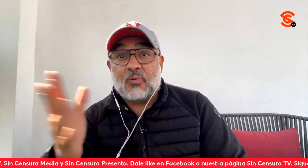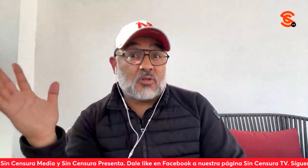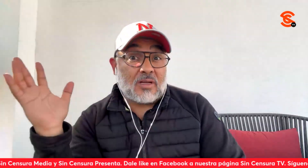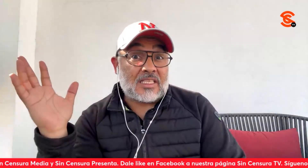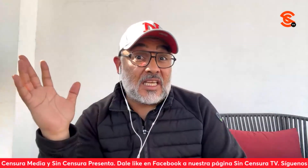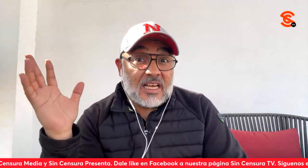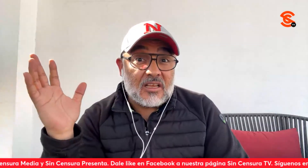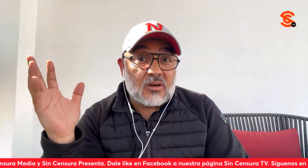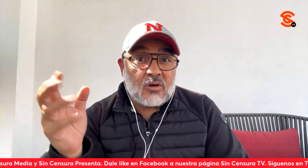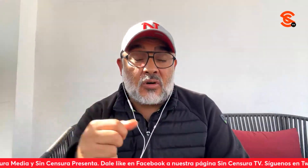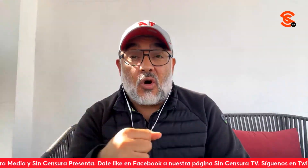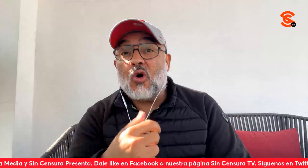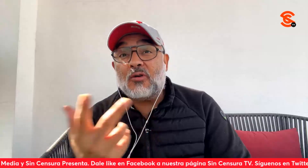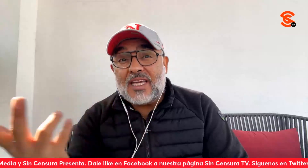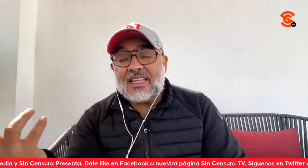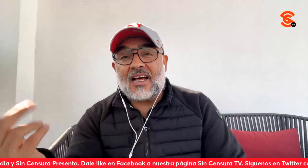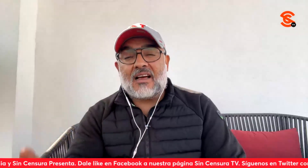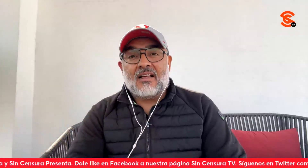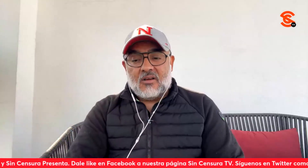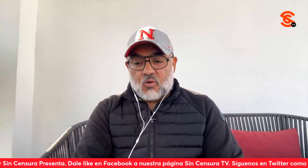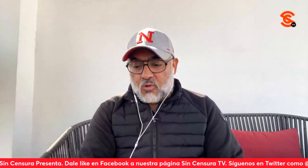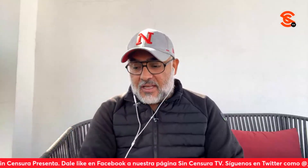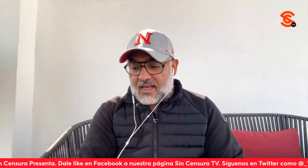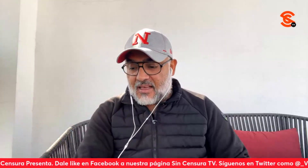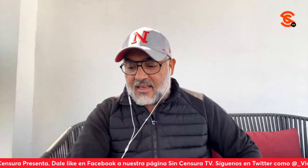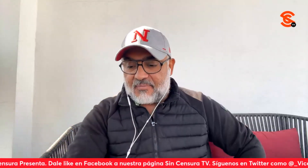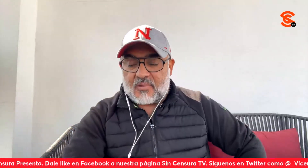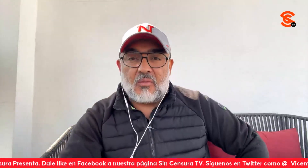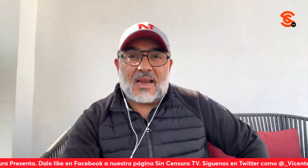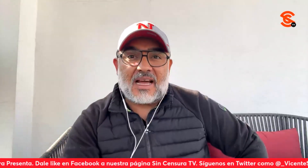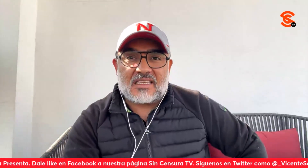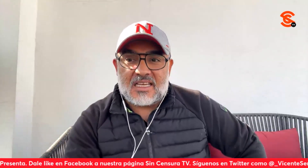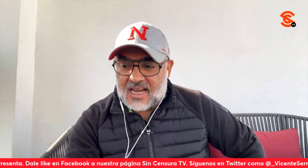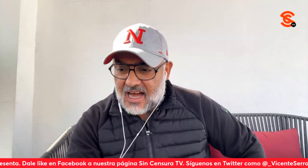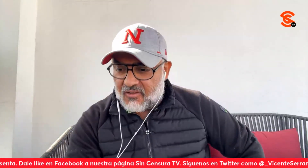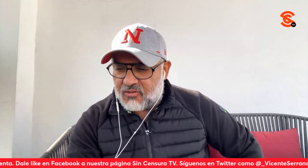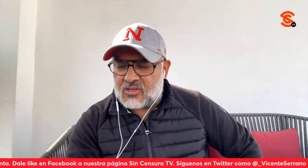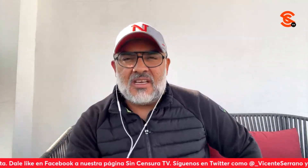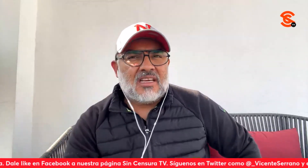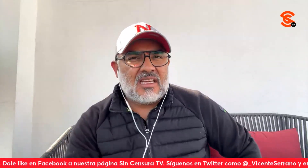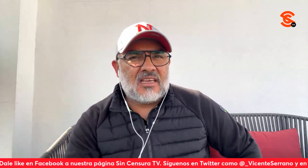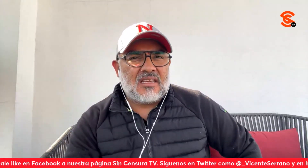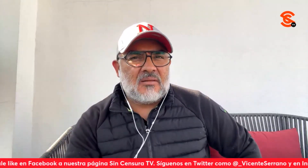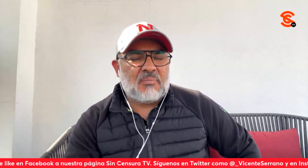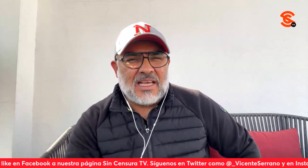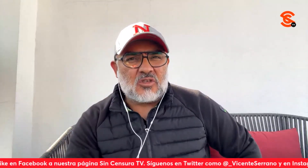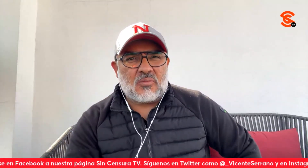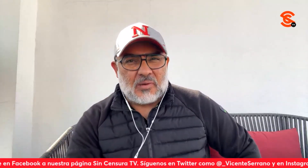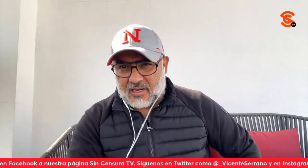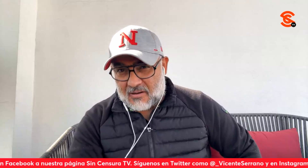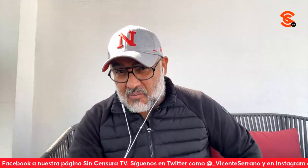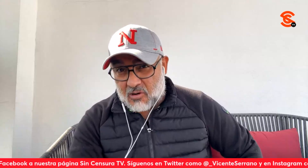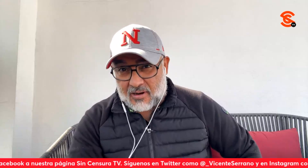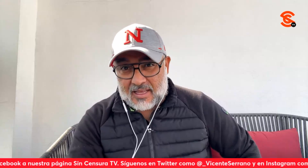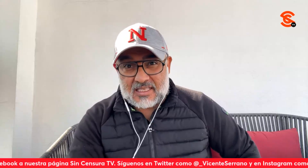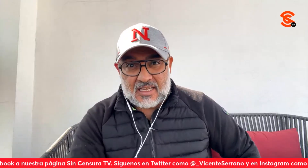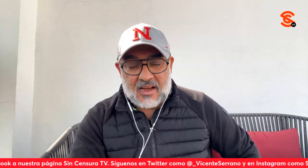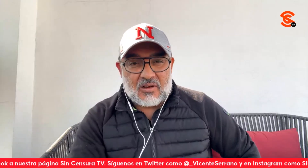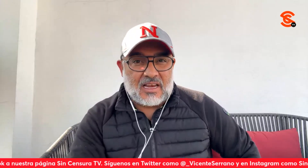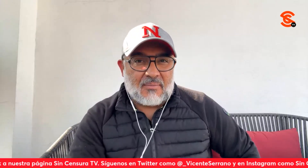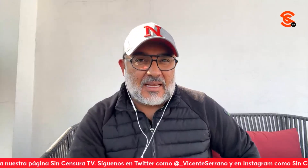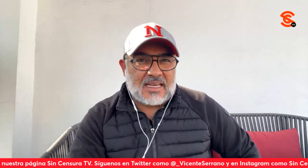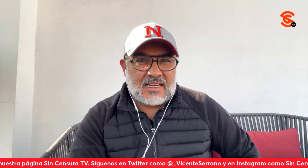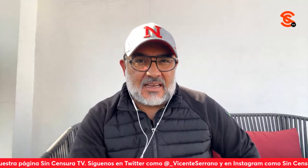al supuesto exilio o huida huida de de Omar García harfush y pienso Por ejemplo en lo que